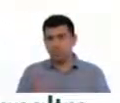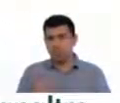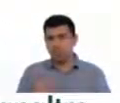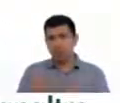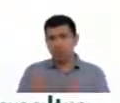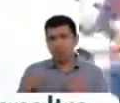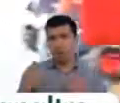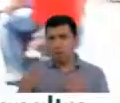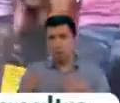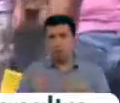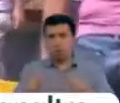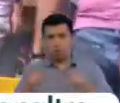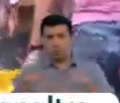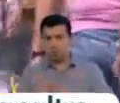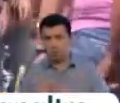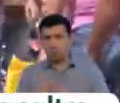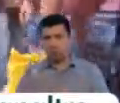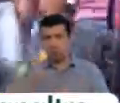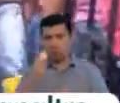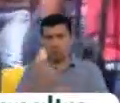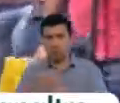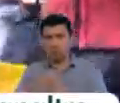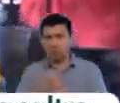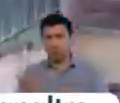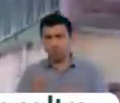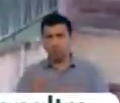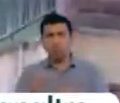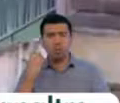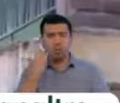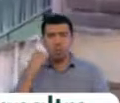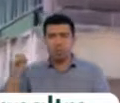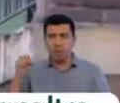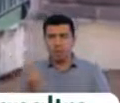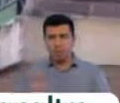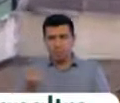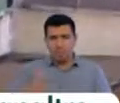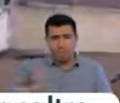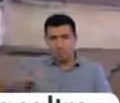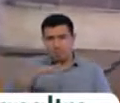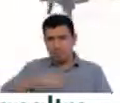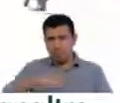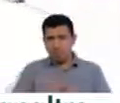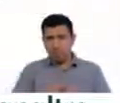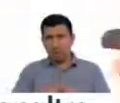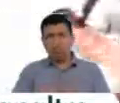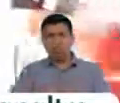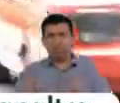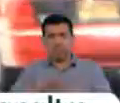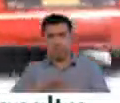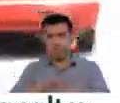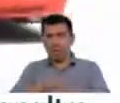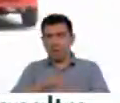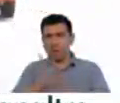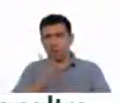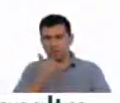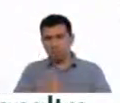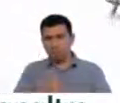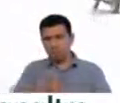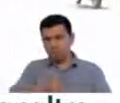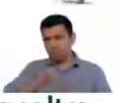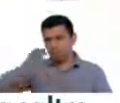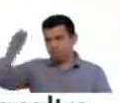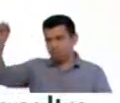funcionarían en la sola plaza de mercado de ocaña y ya se les dio un plazo perentorio para que comienzan a reubicarse en la zona contemplada por el pp o